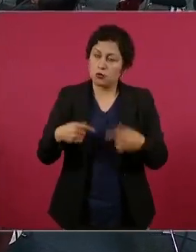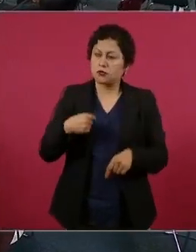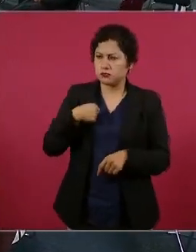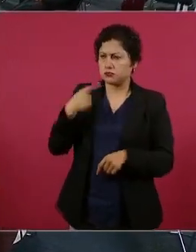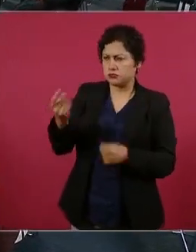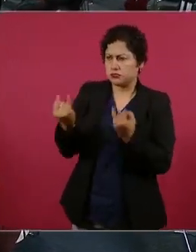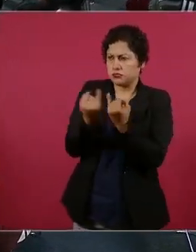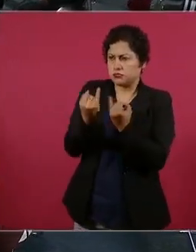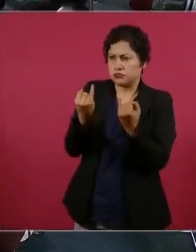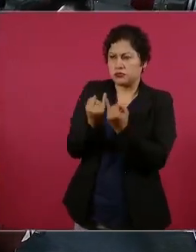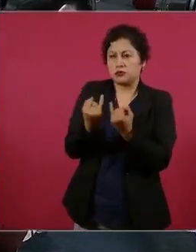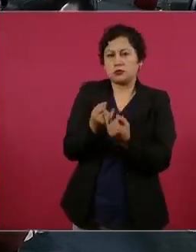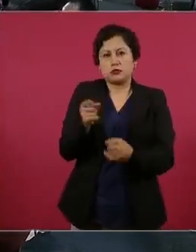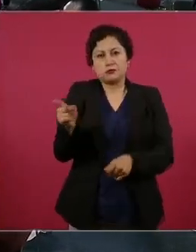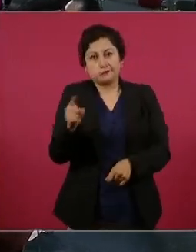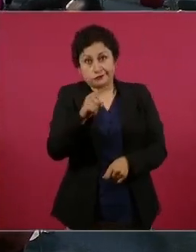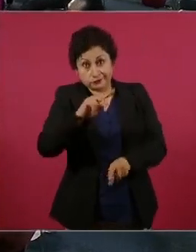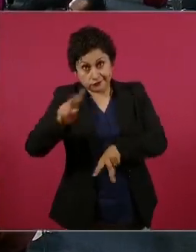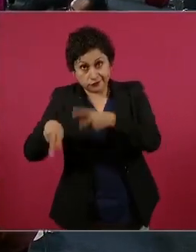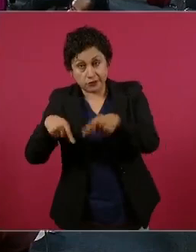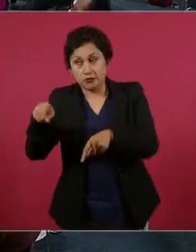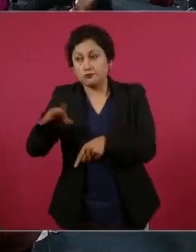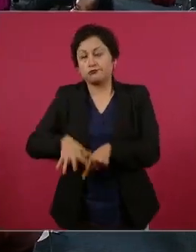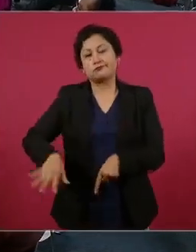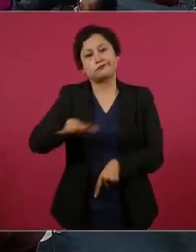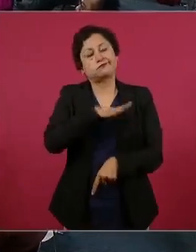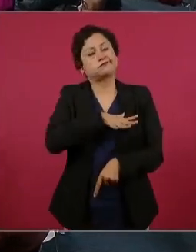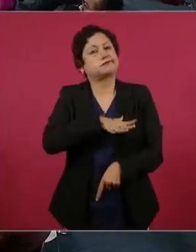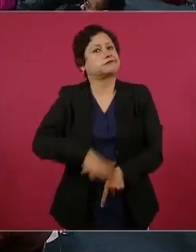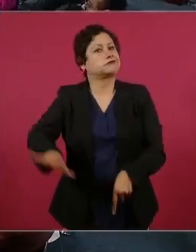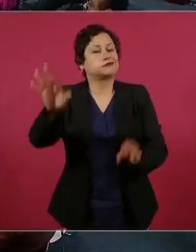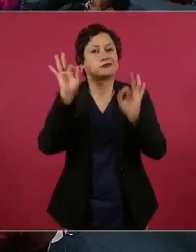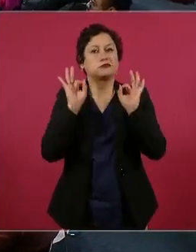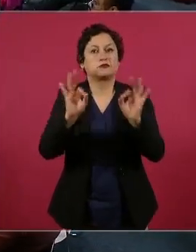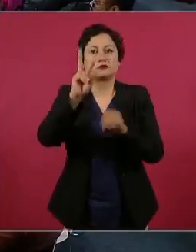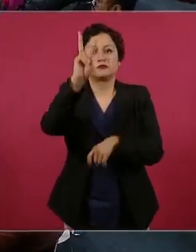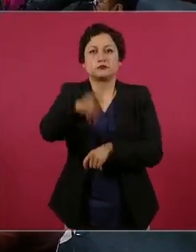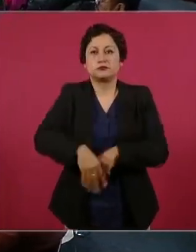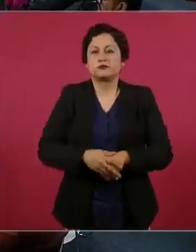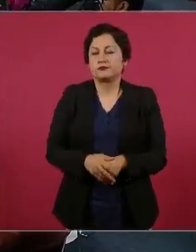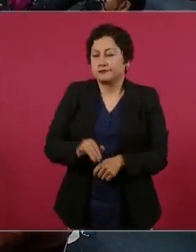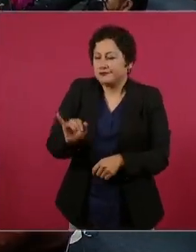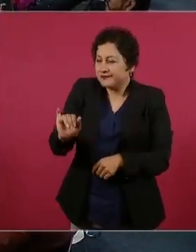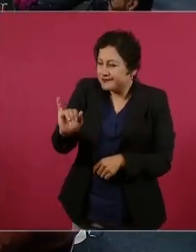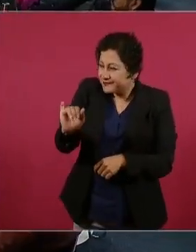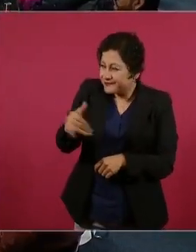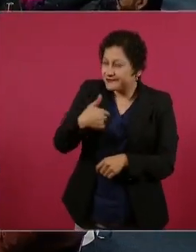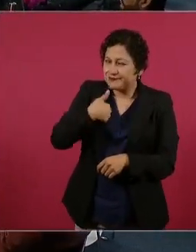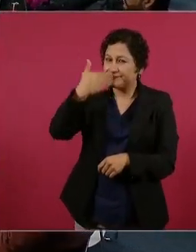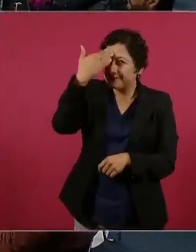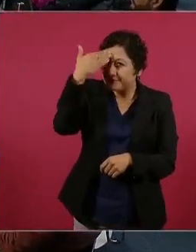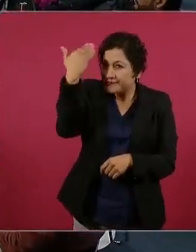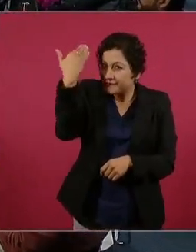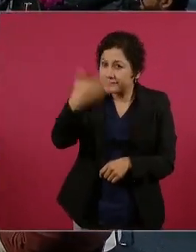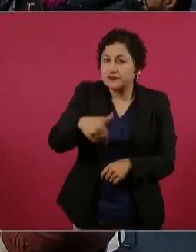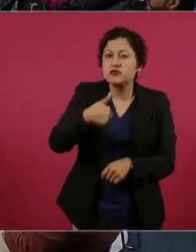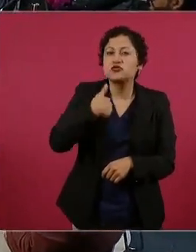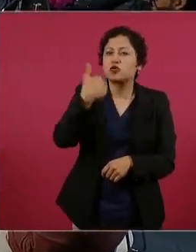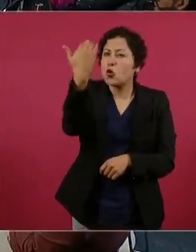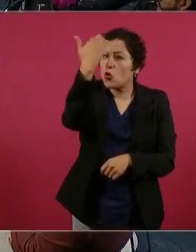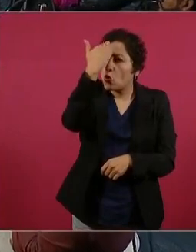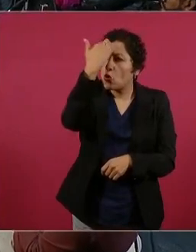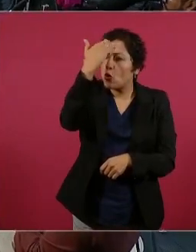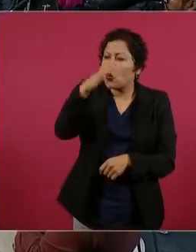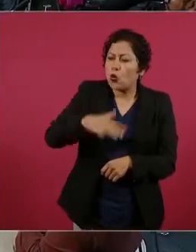fabuloso. Sí. Y además yo sé que les va a dar mucho gusto, porque conozco